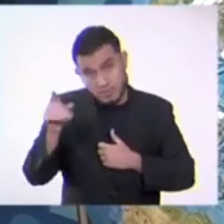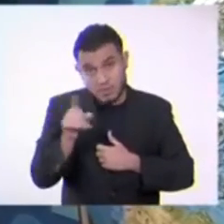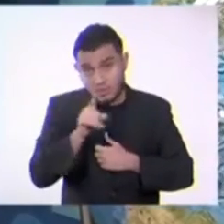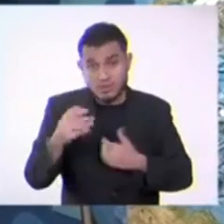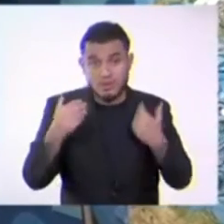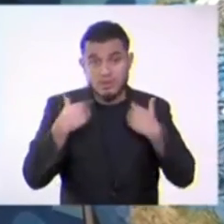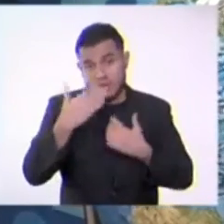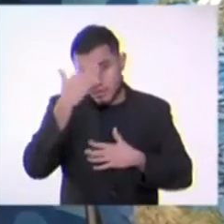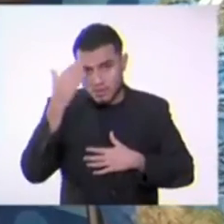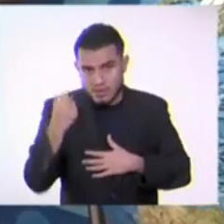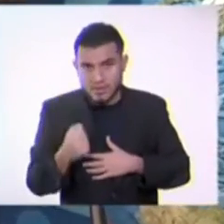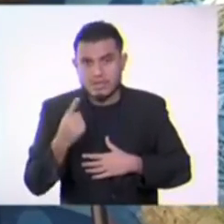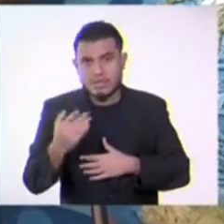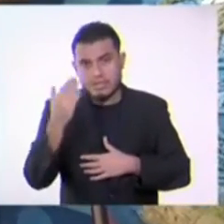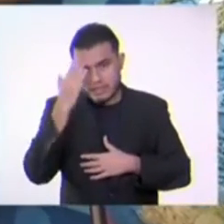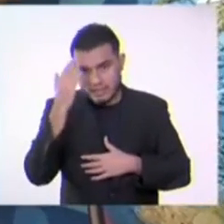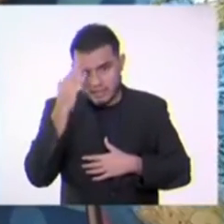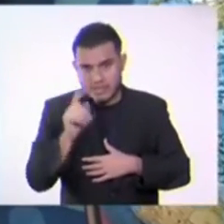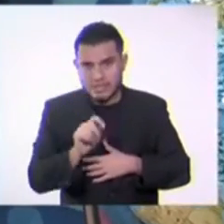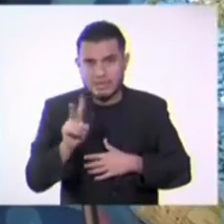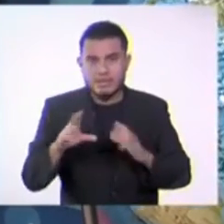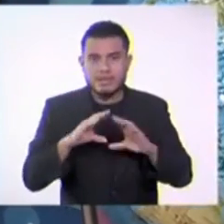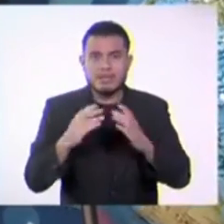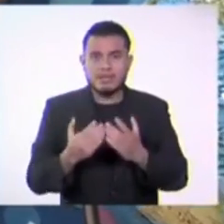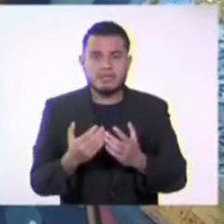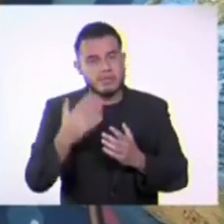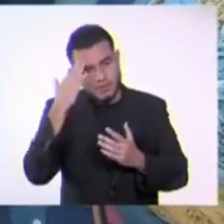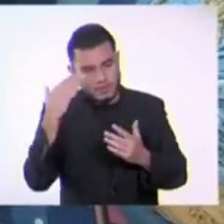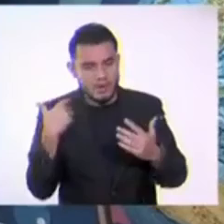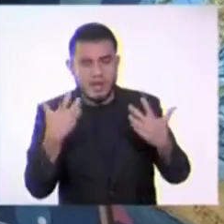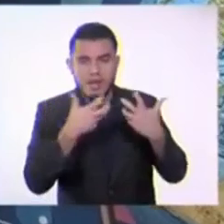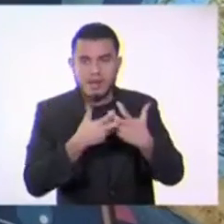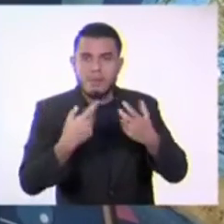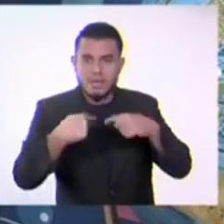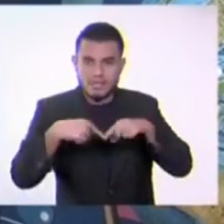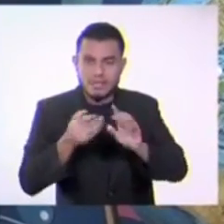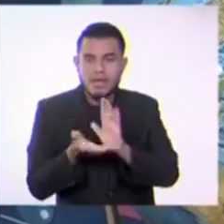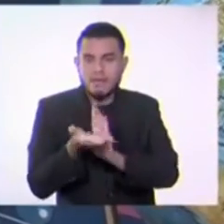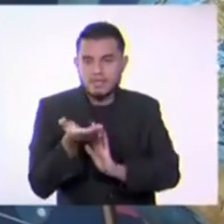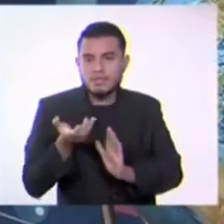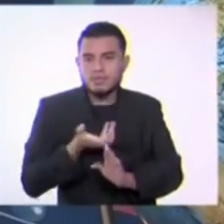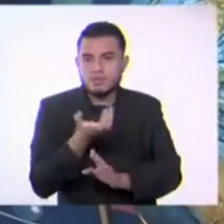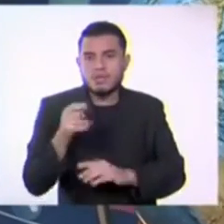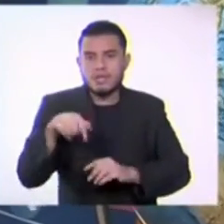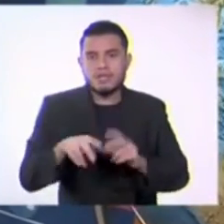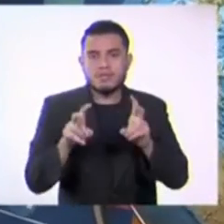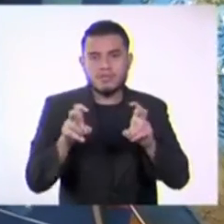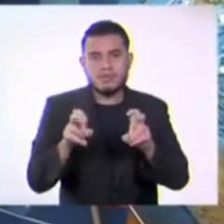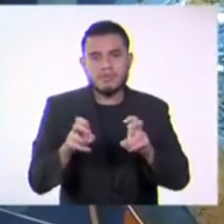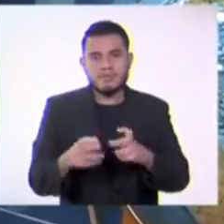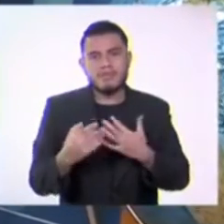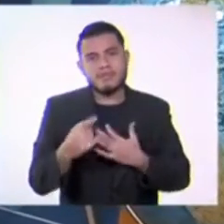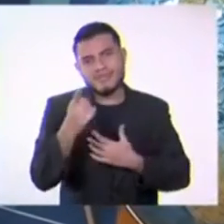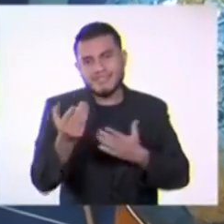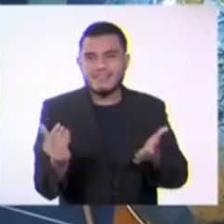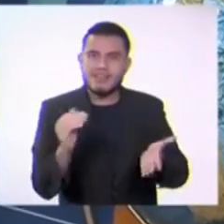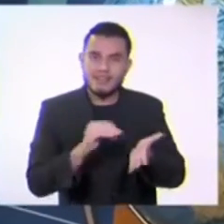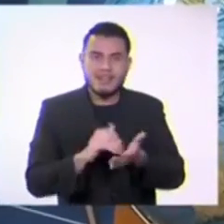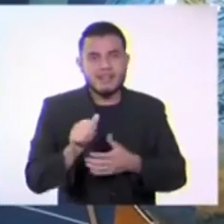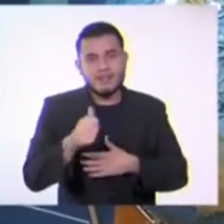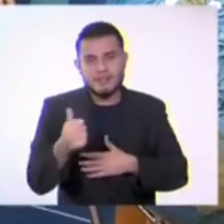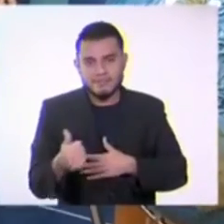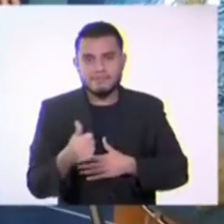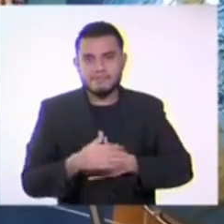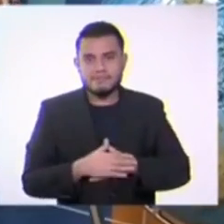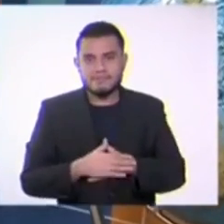sobre todo tener presente que en estas teleclases junto con Alba Calderón vamos a seguir avanzando en estos temas. Esperamos a que nos acompañen en la próxima, Alba,